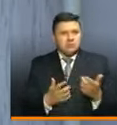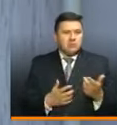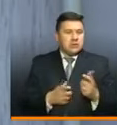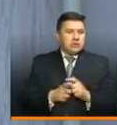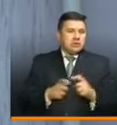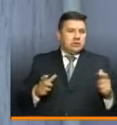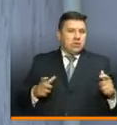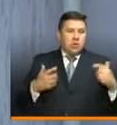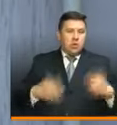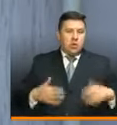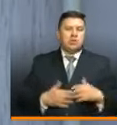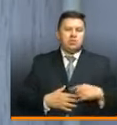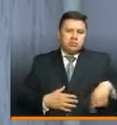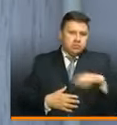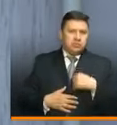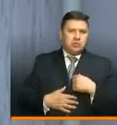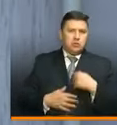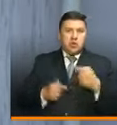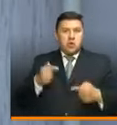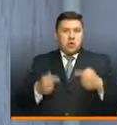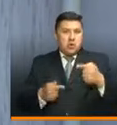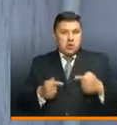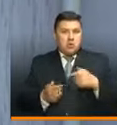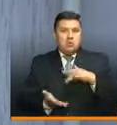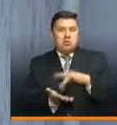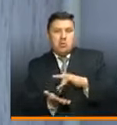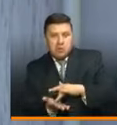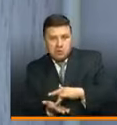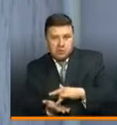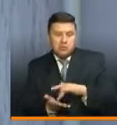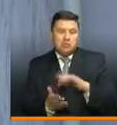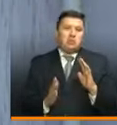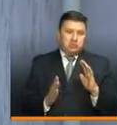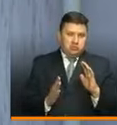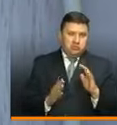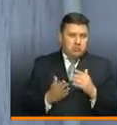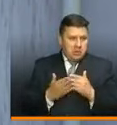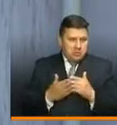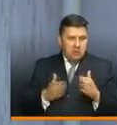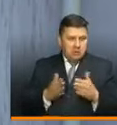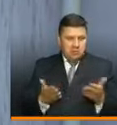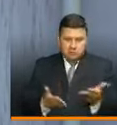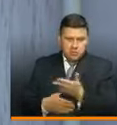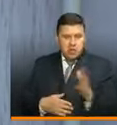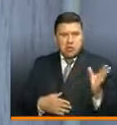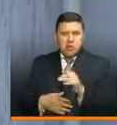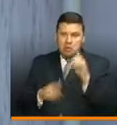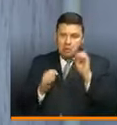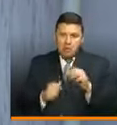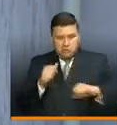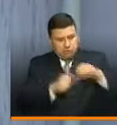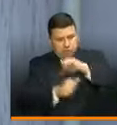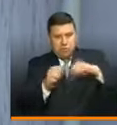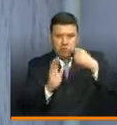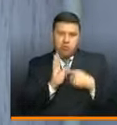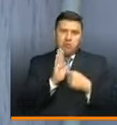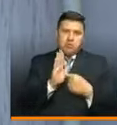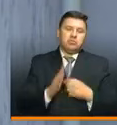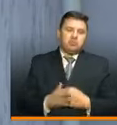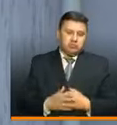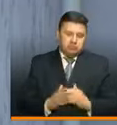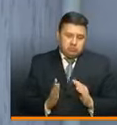tamaño y envergadura concursa, participa y pone a disposición de todos los que puedan producir los modelos.